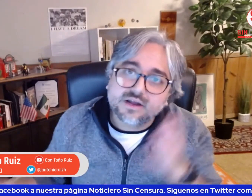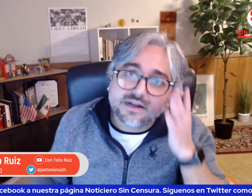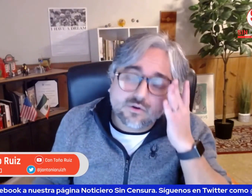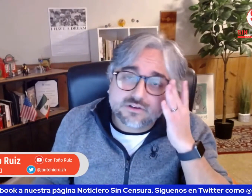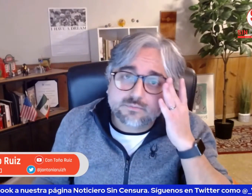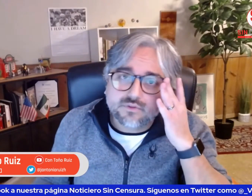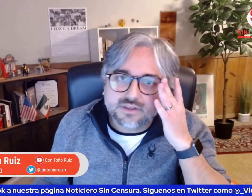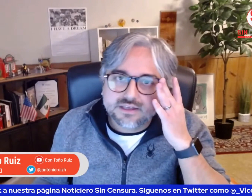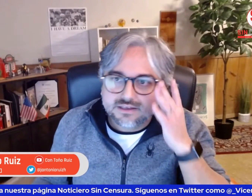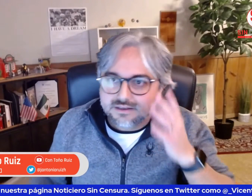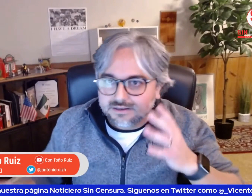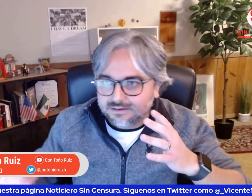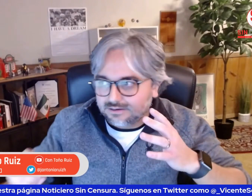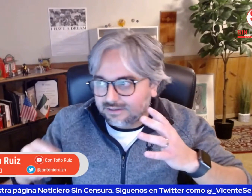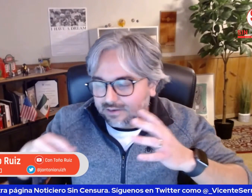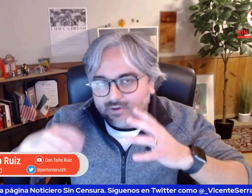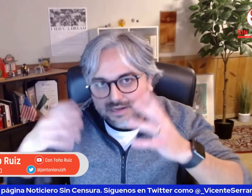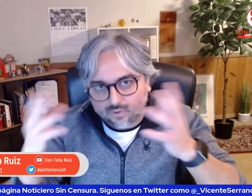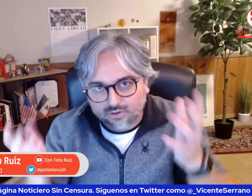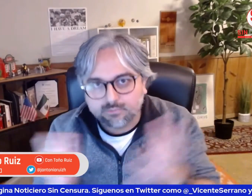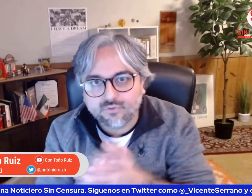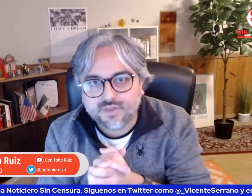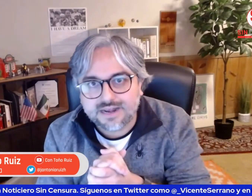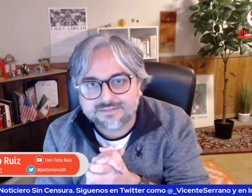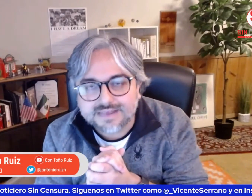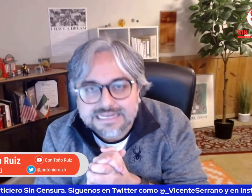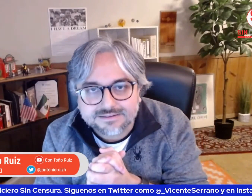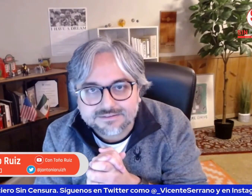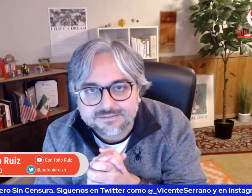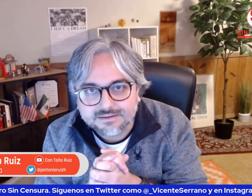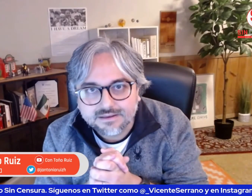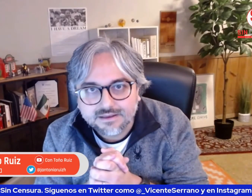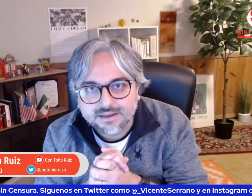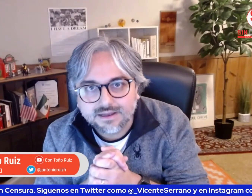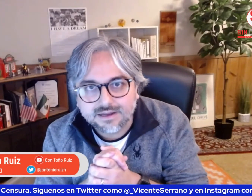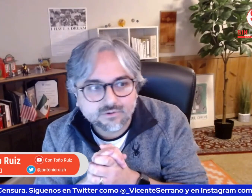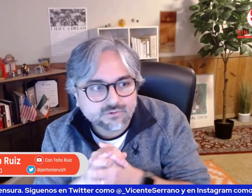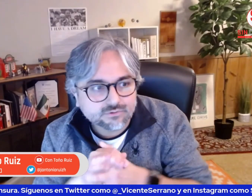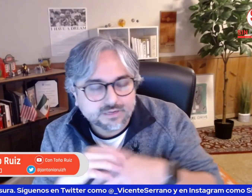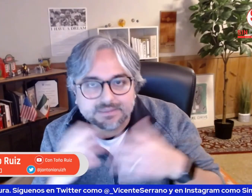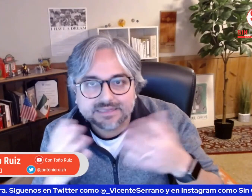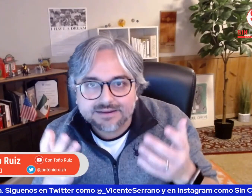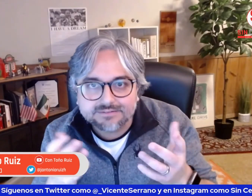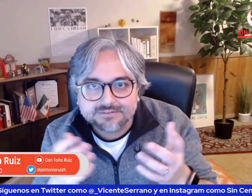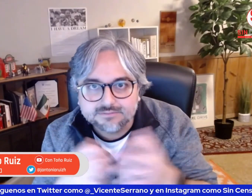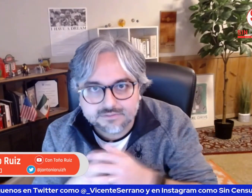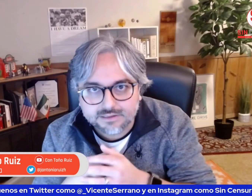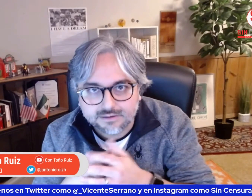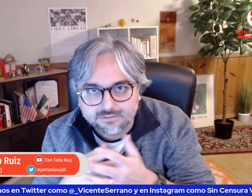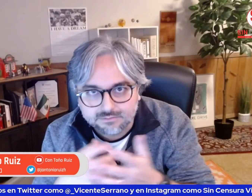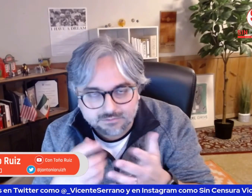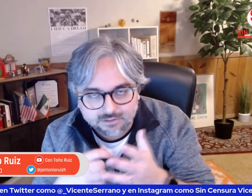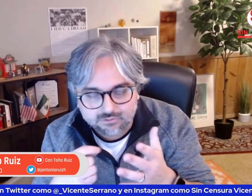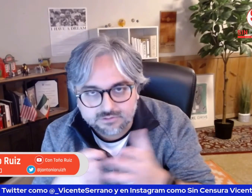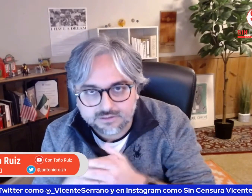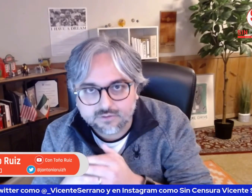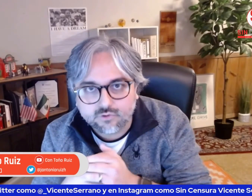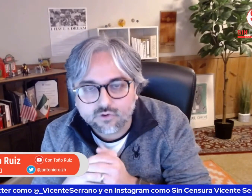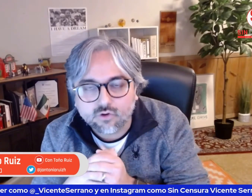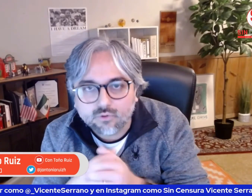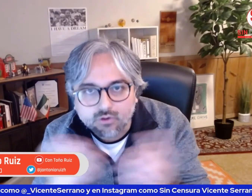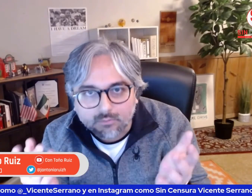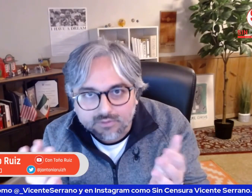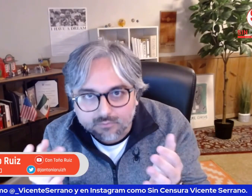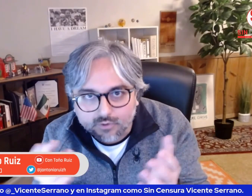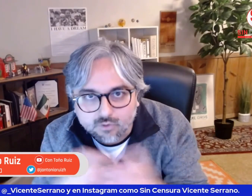a cada quien lo que le corresponde. Le dan lo que le corresponde a las élites, a los criminales del, a los del del